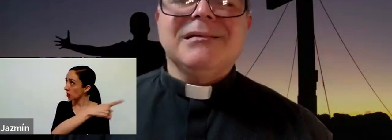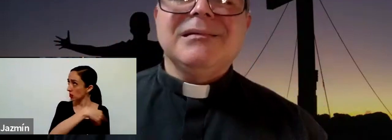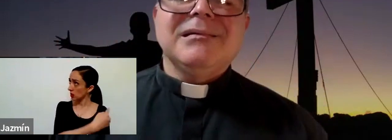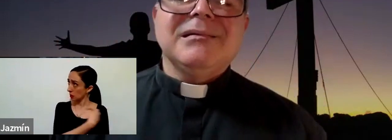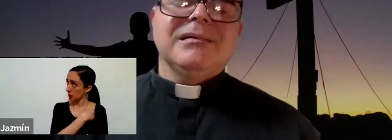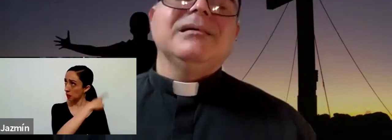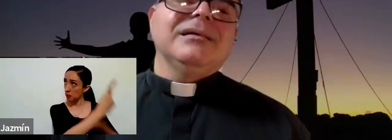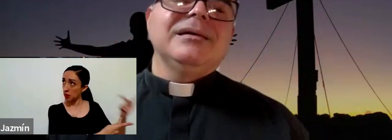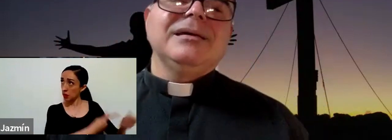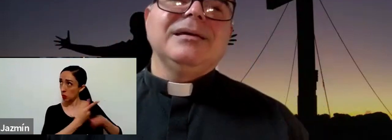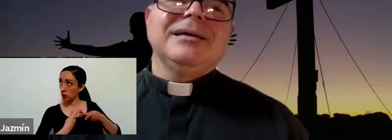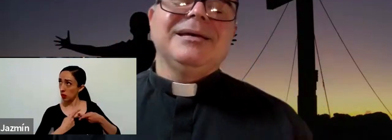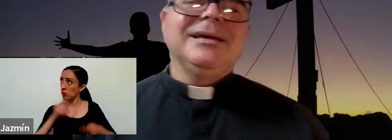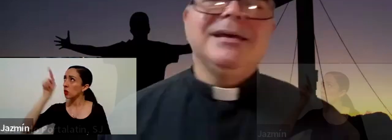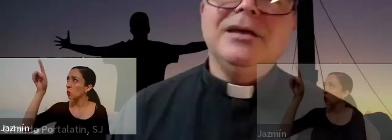decir?